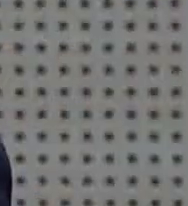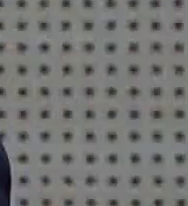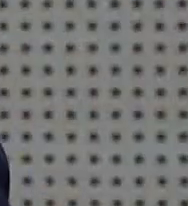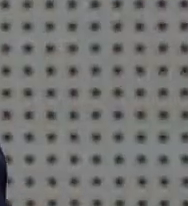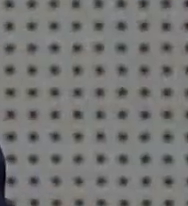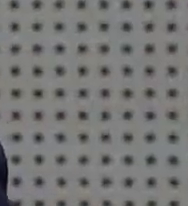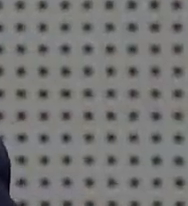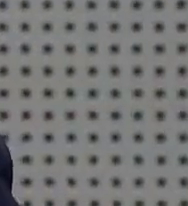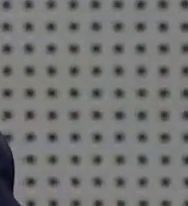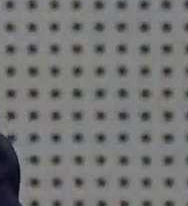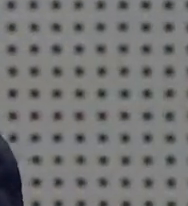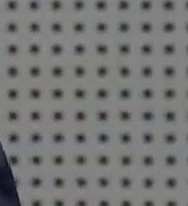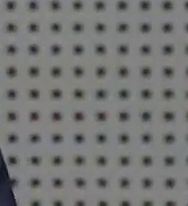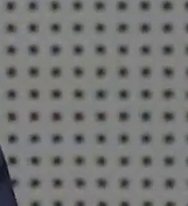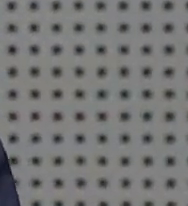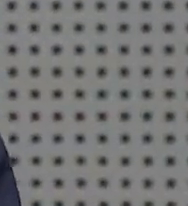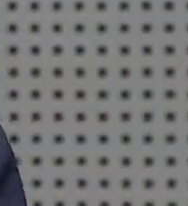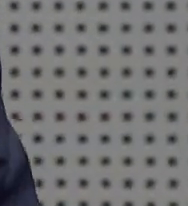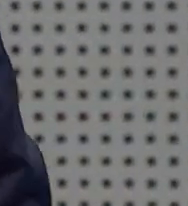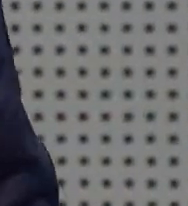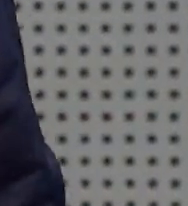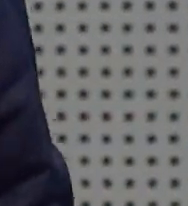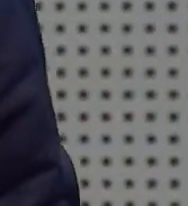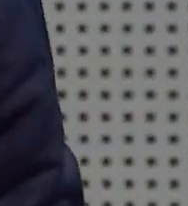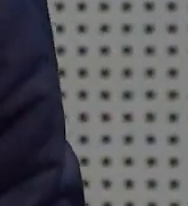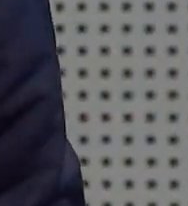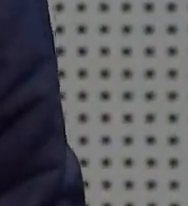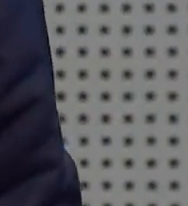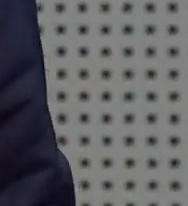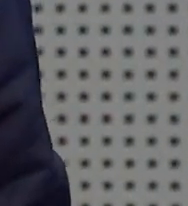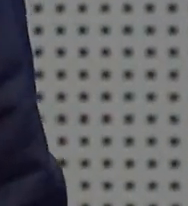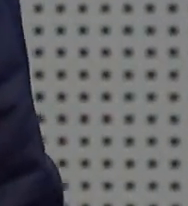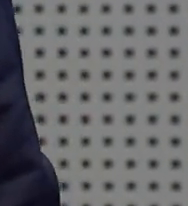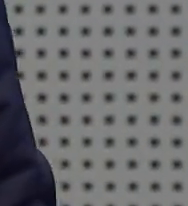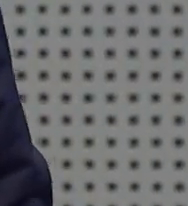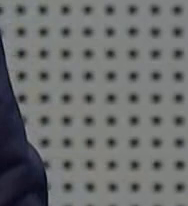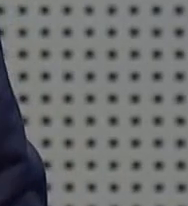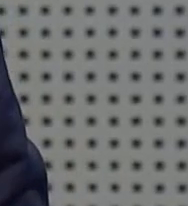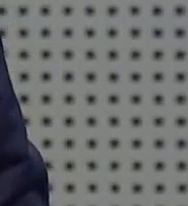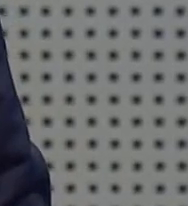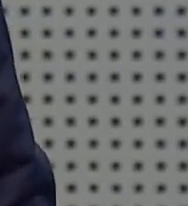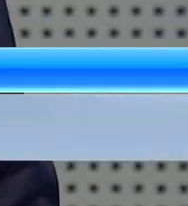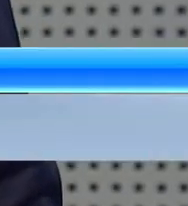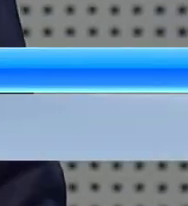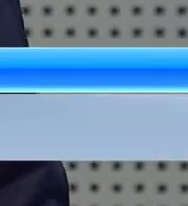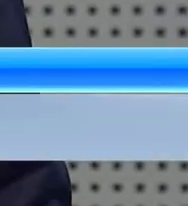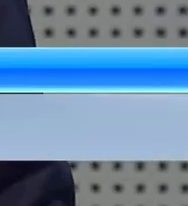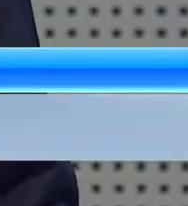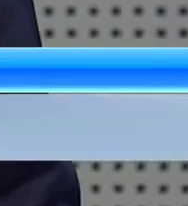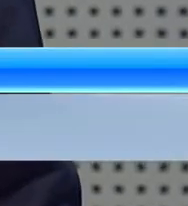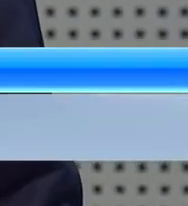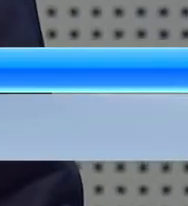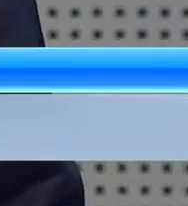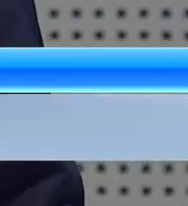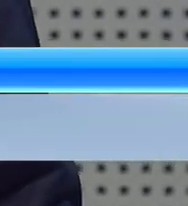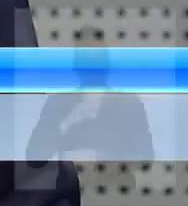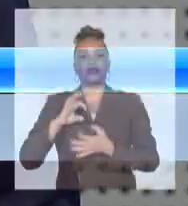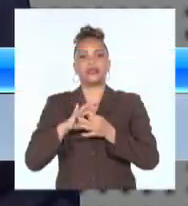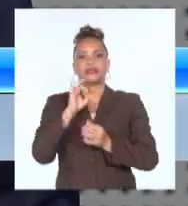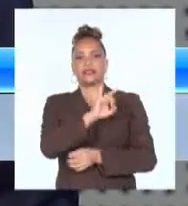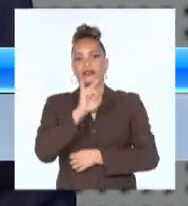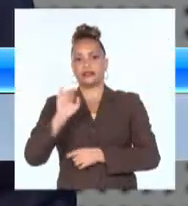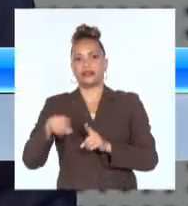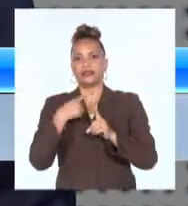este importantísimo evento. El mundo y especialmente los países del G77 más